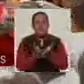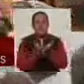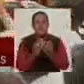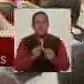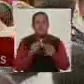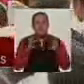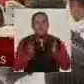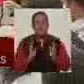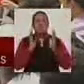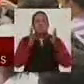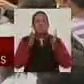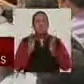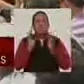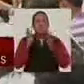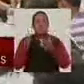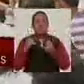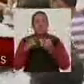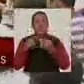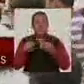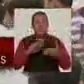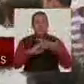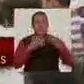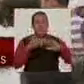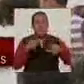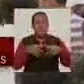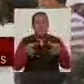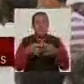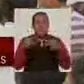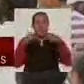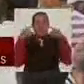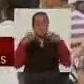trasladarlas hacia las otras comunidades indígenas.